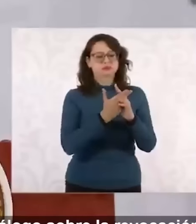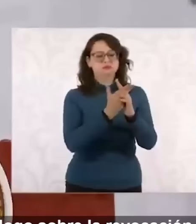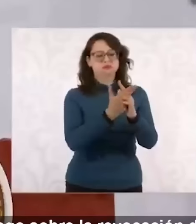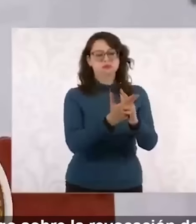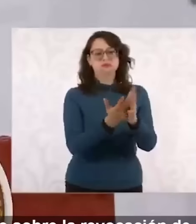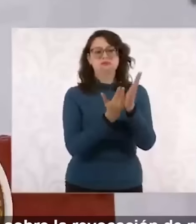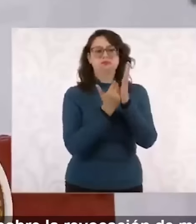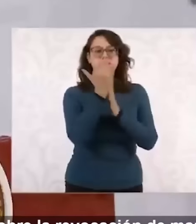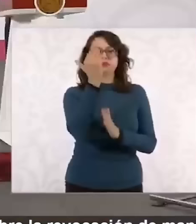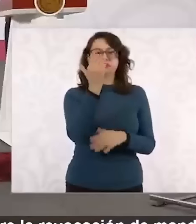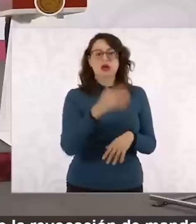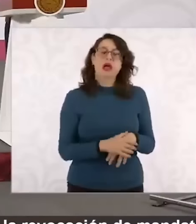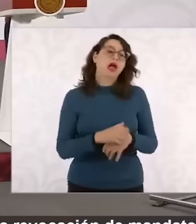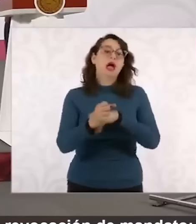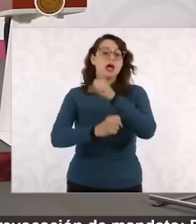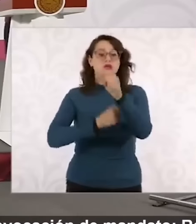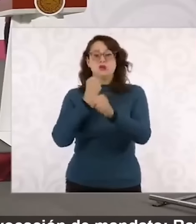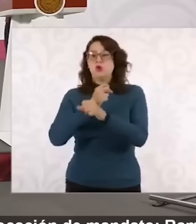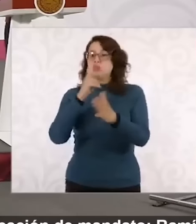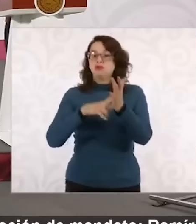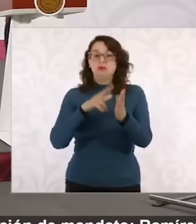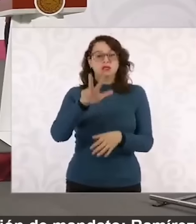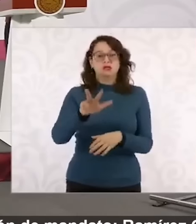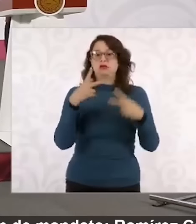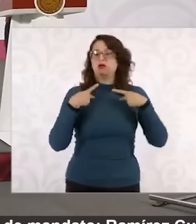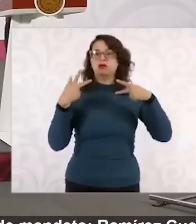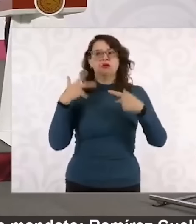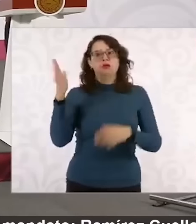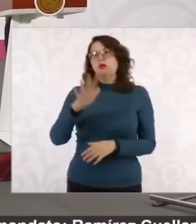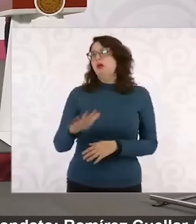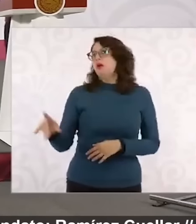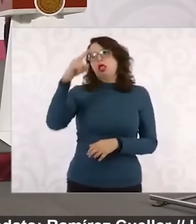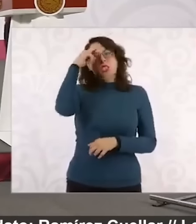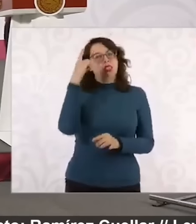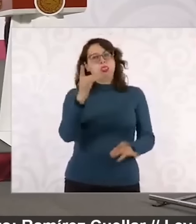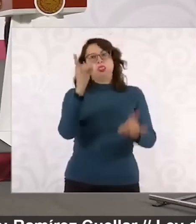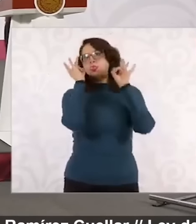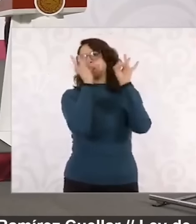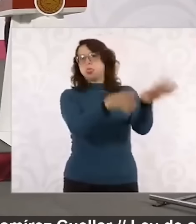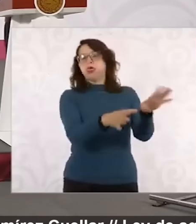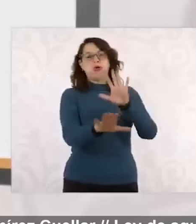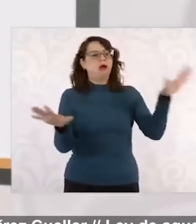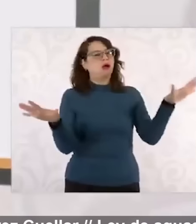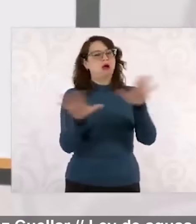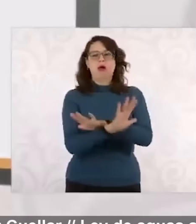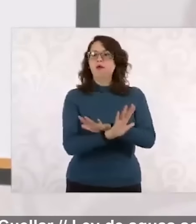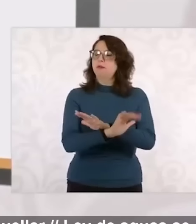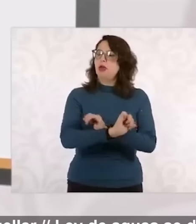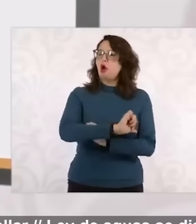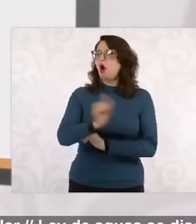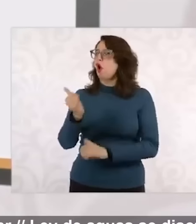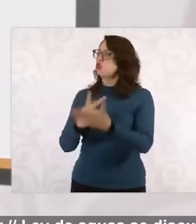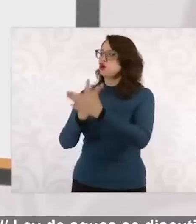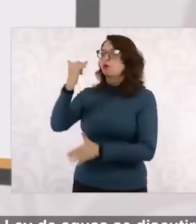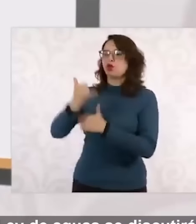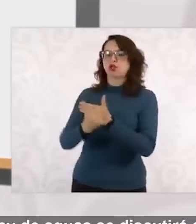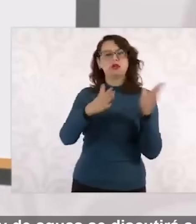México decide en 2018 cambiar. Elige al presidente López Obrador y cambia el modelo